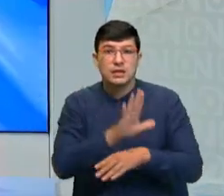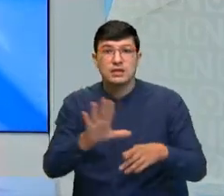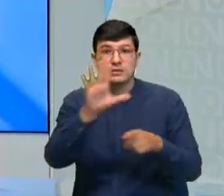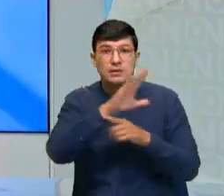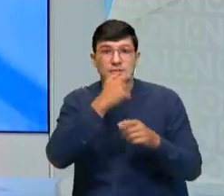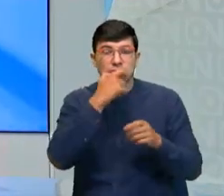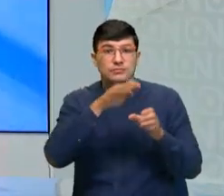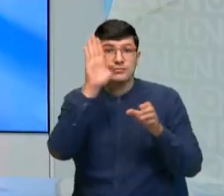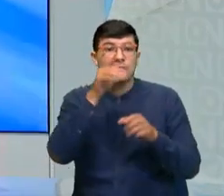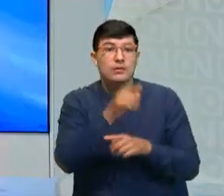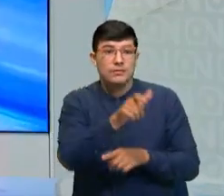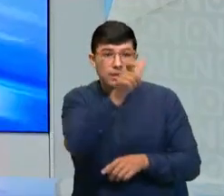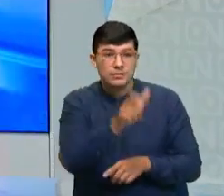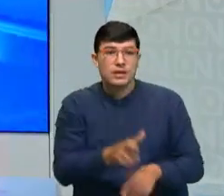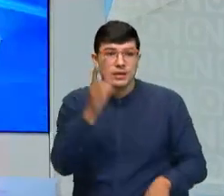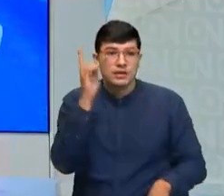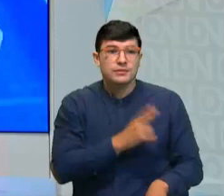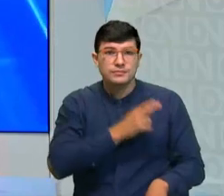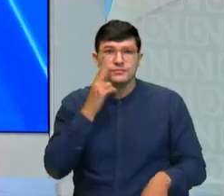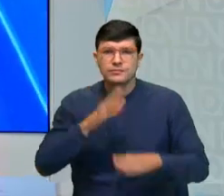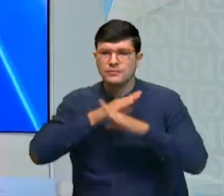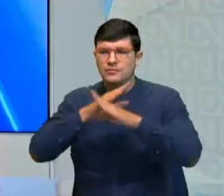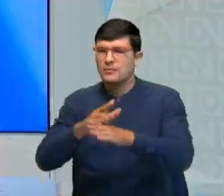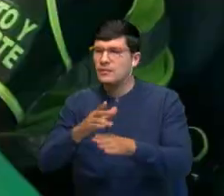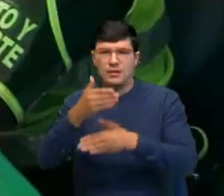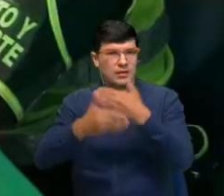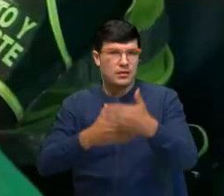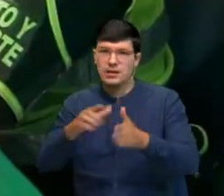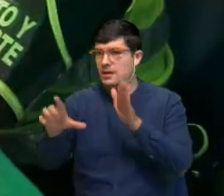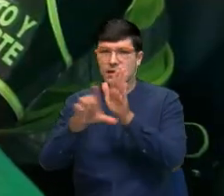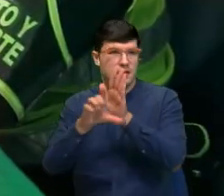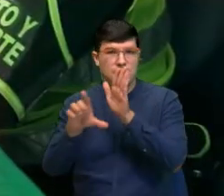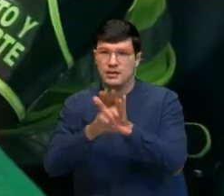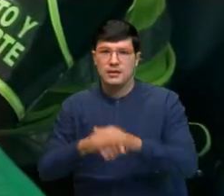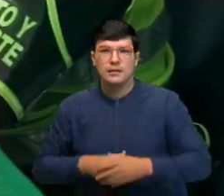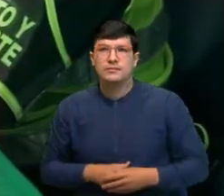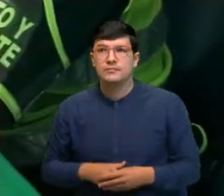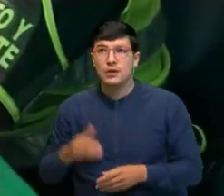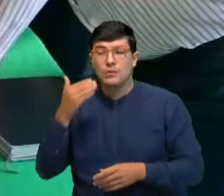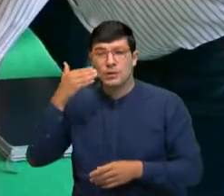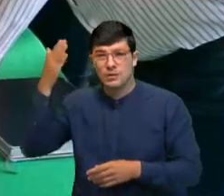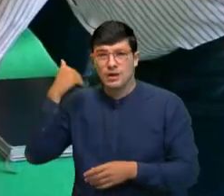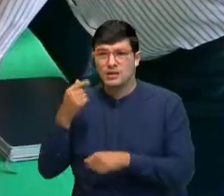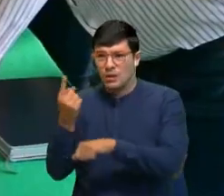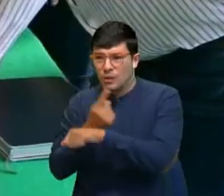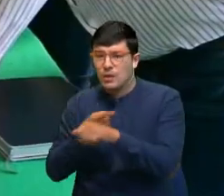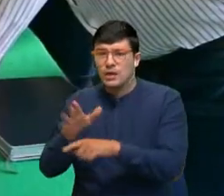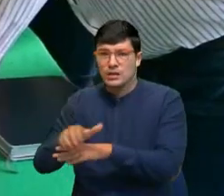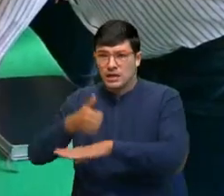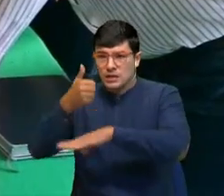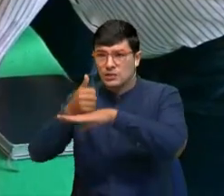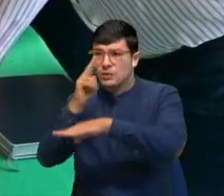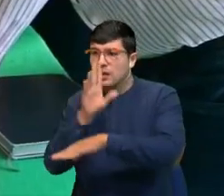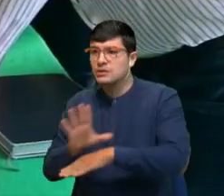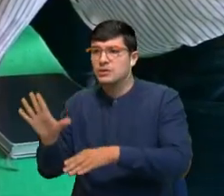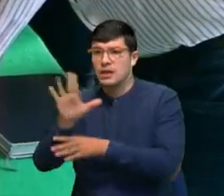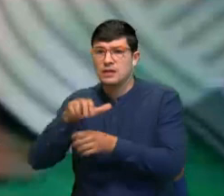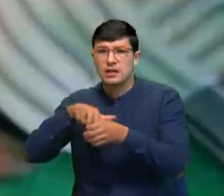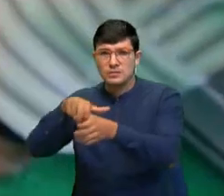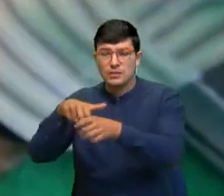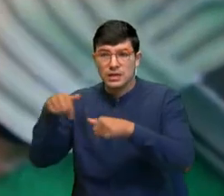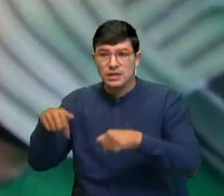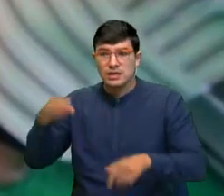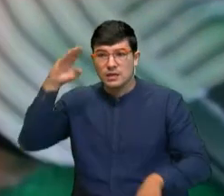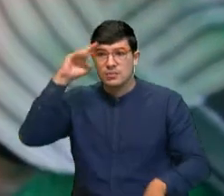se comprometió a combatir la ilegalidad durante varias horas el director nacional de tránsito y transporte de la policía